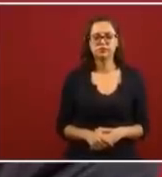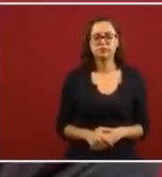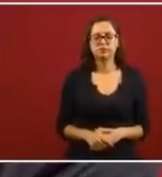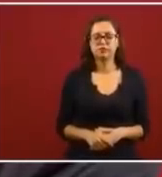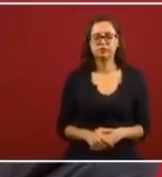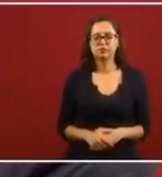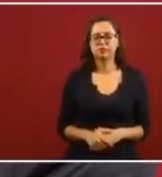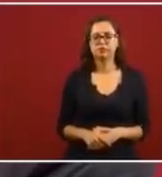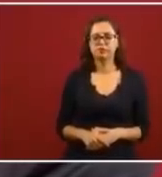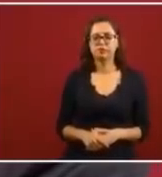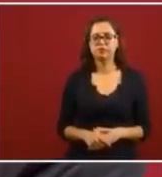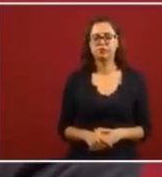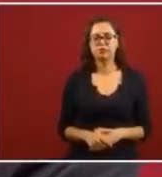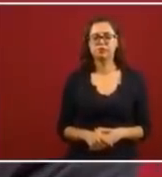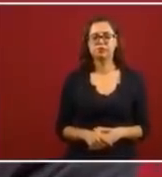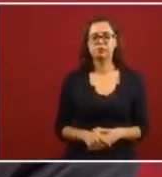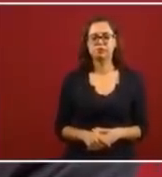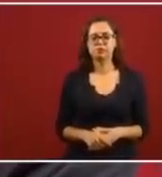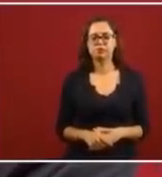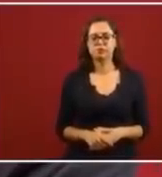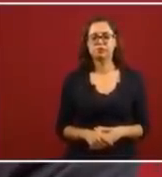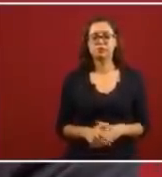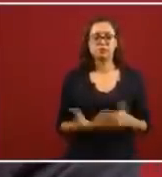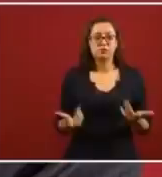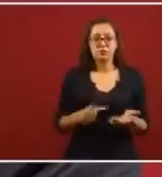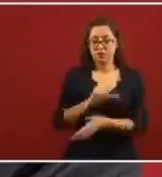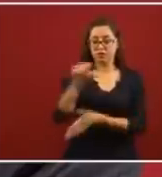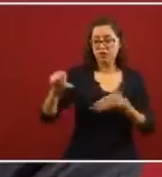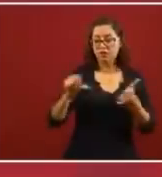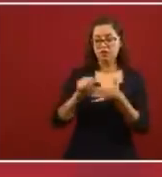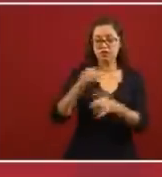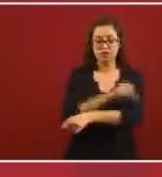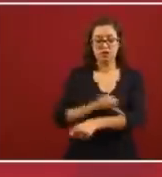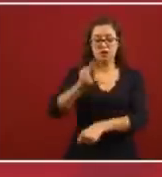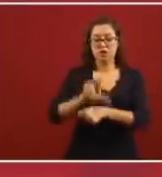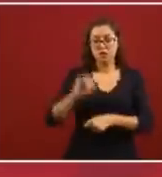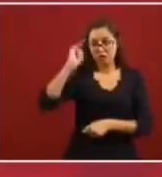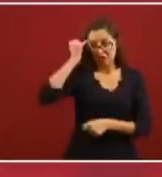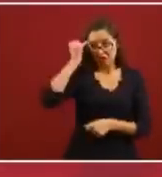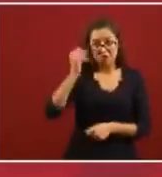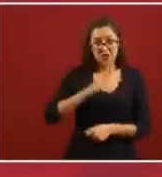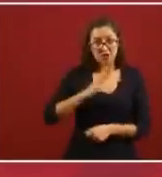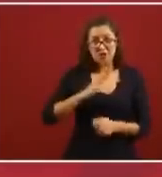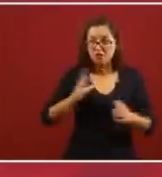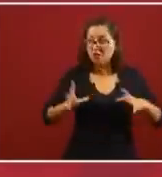existían en realidad los centros coordinadores indigenistas.